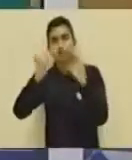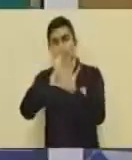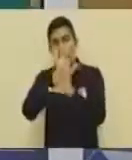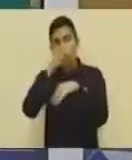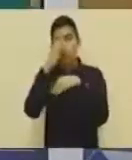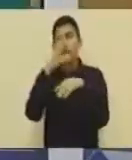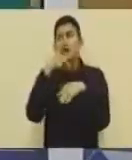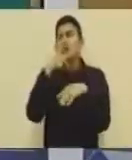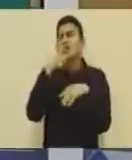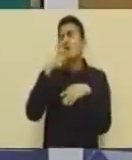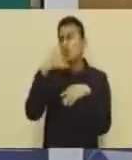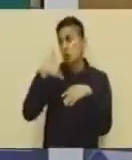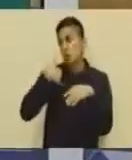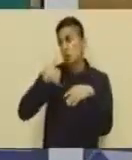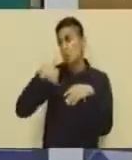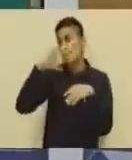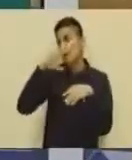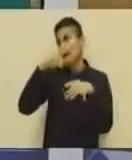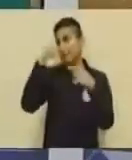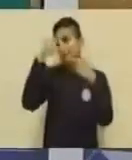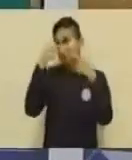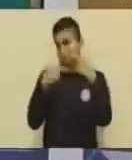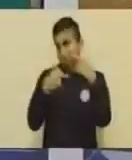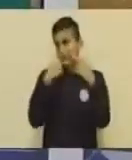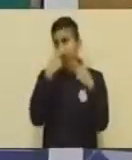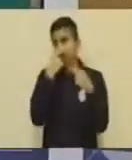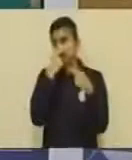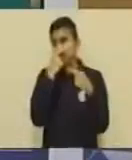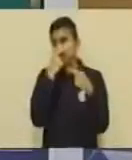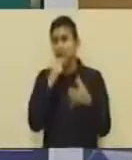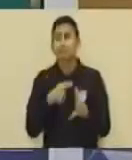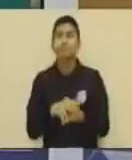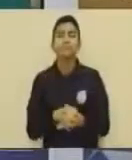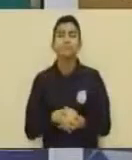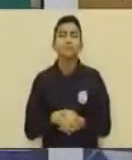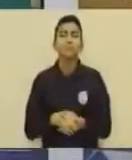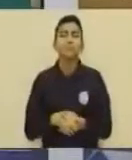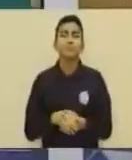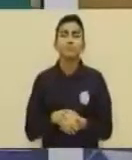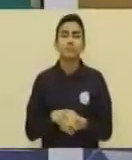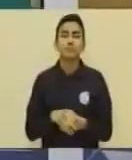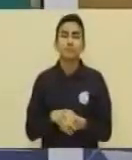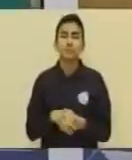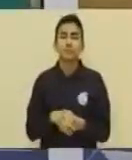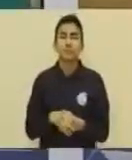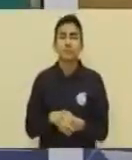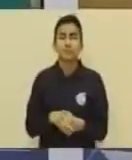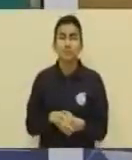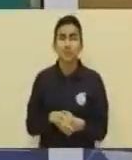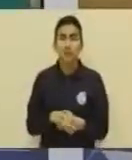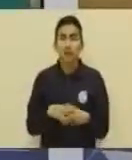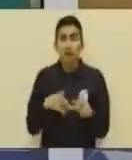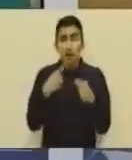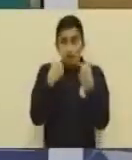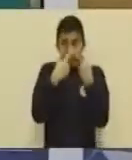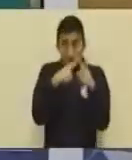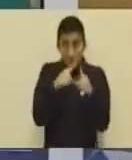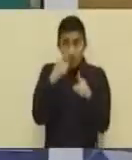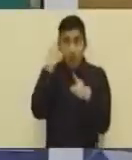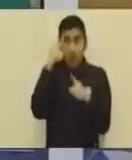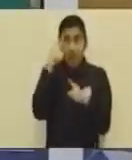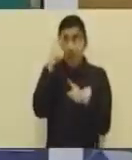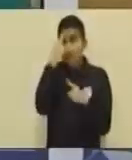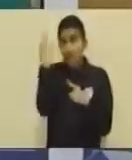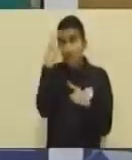¿Quién tuvo más aciertos respecto al promedio, verdad? Pero para trabajar eso nosotros